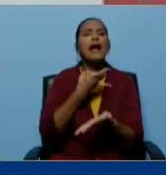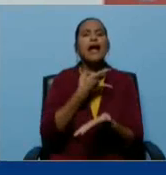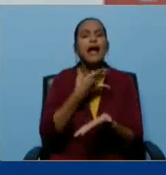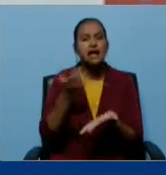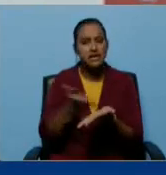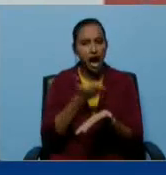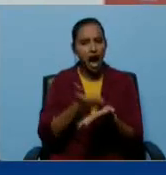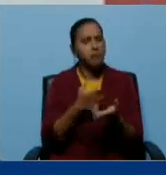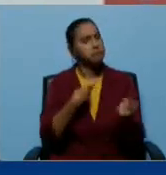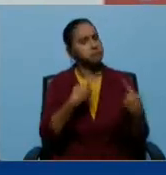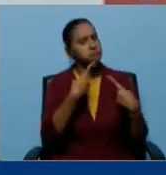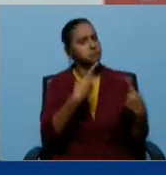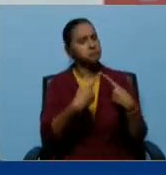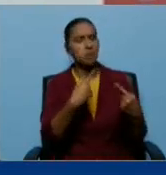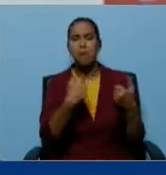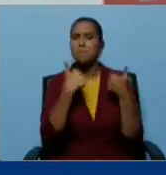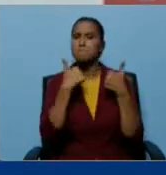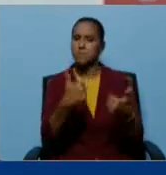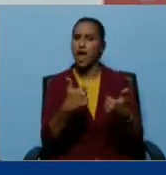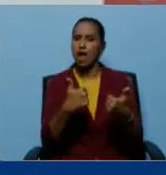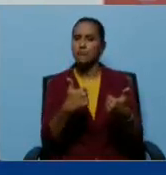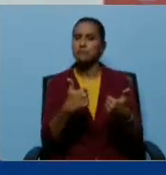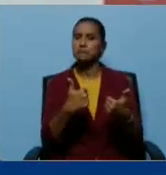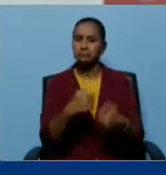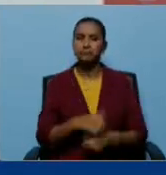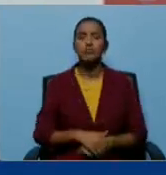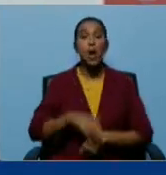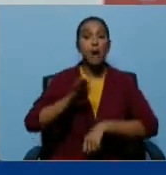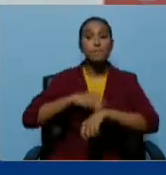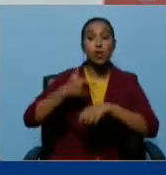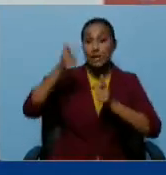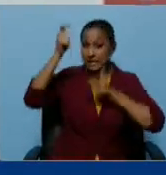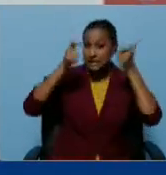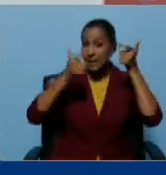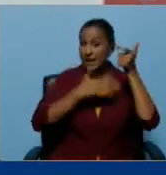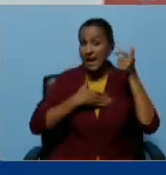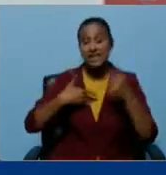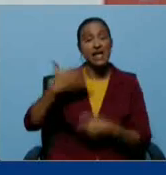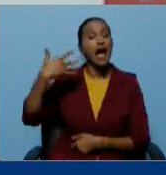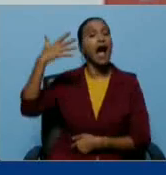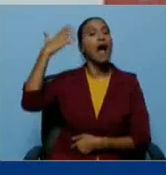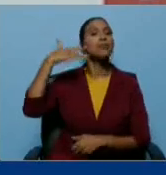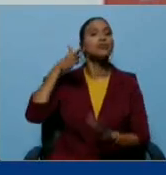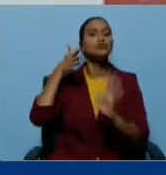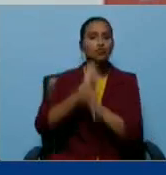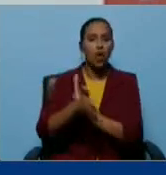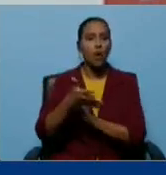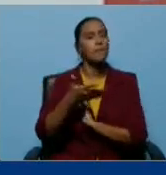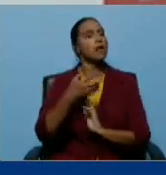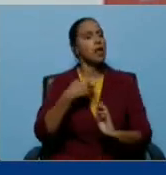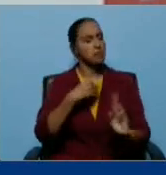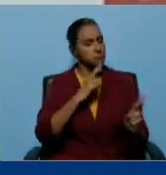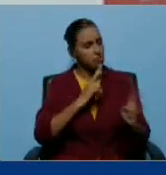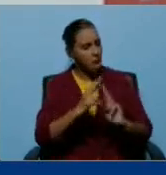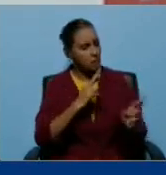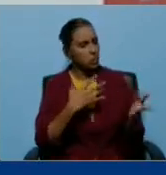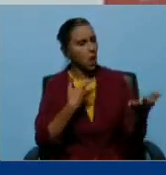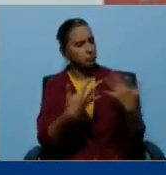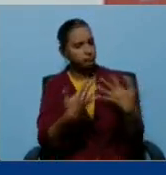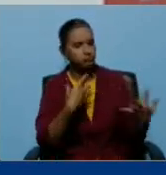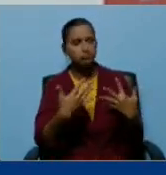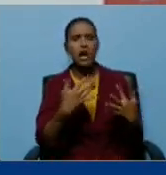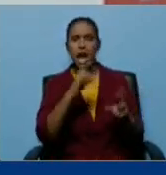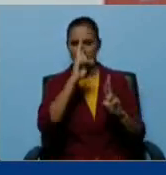Me gustaría, como Chávez quiso también en su oportunidad, tener las mismas relaciones excelentes de respeto